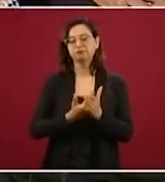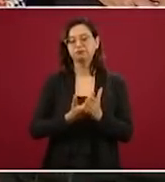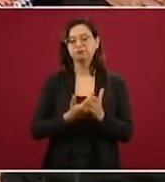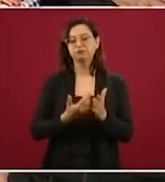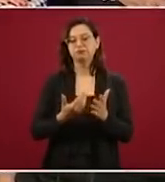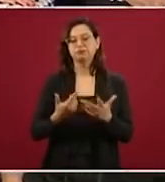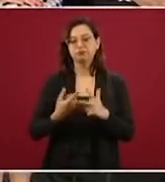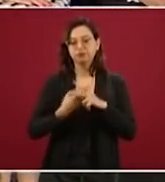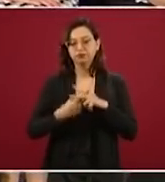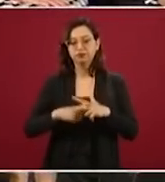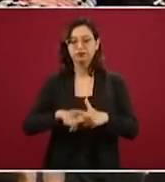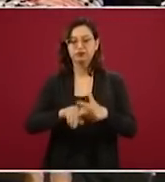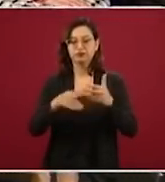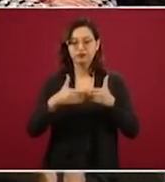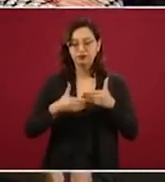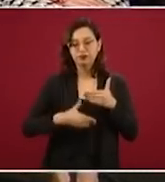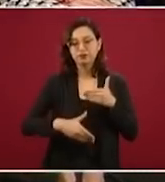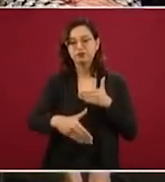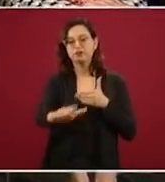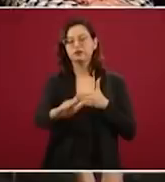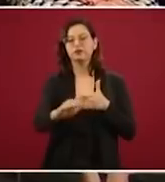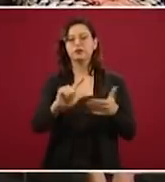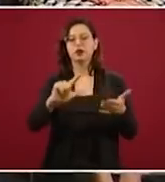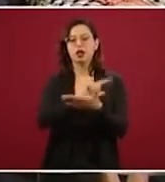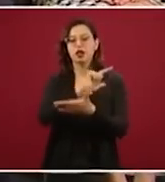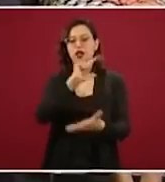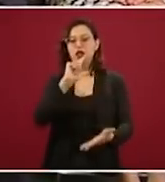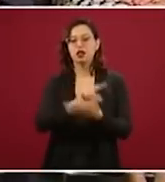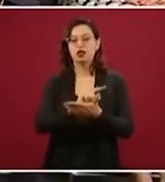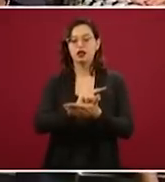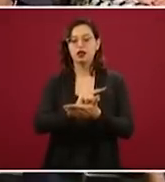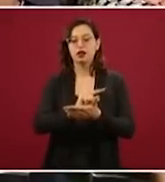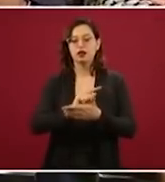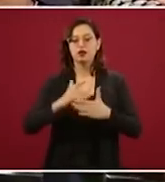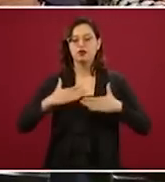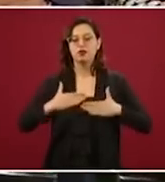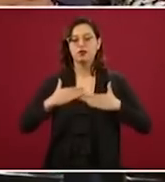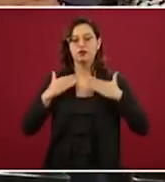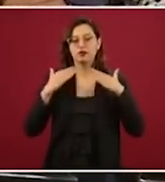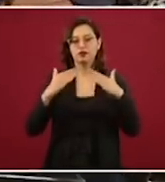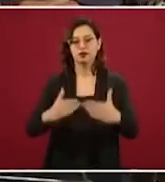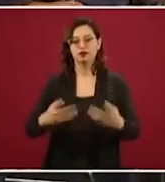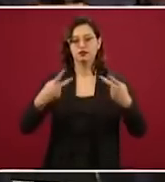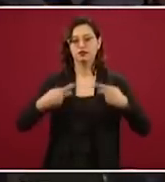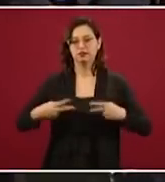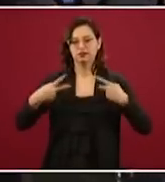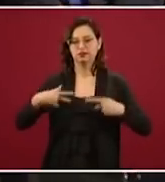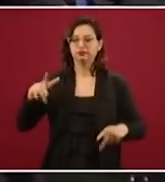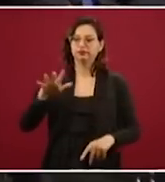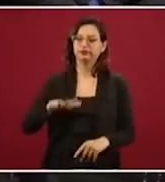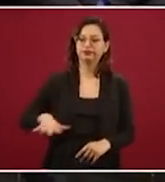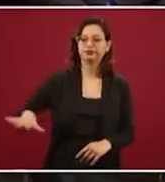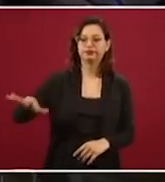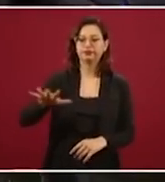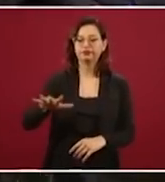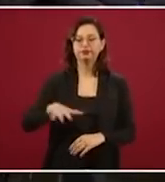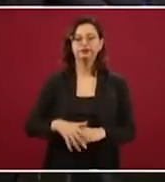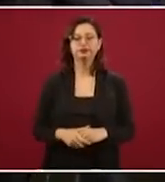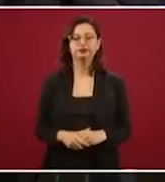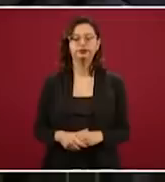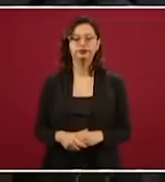aplicación de la Ley de Confianza Ciudadana. Ya se